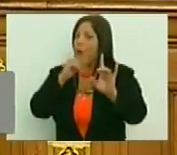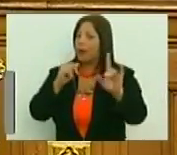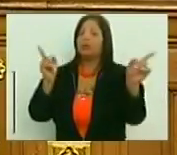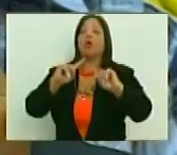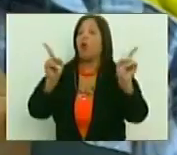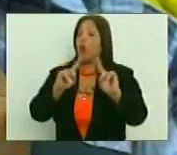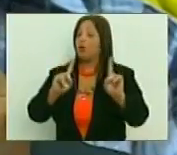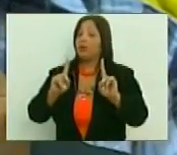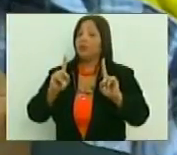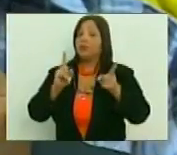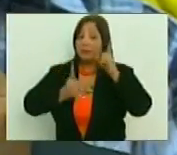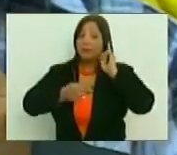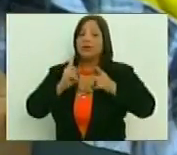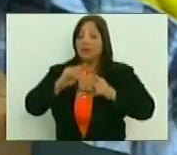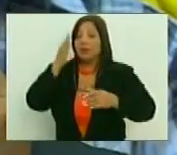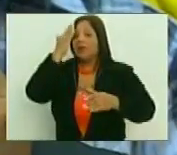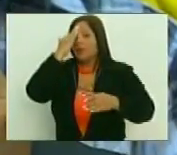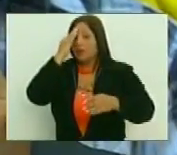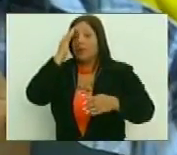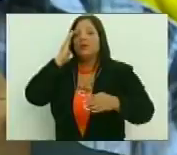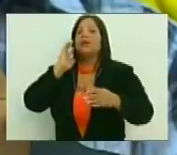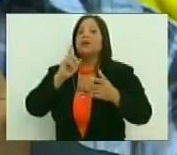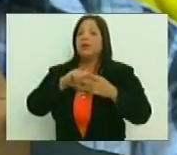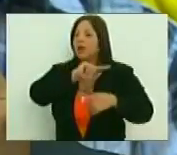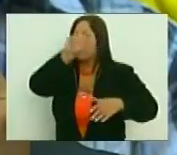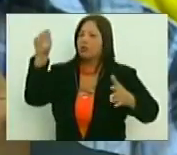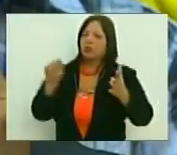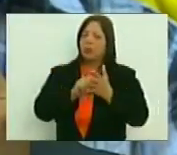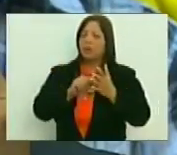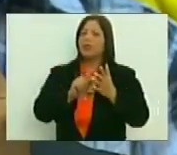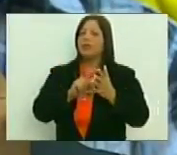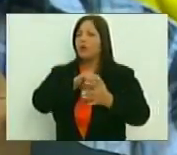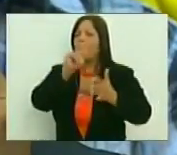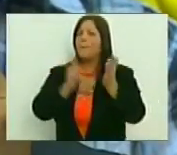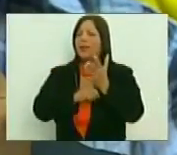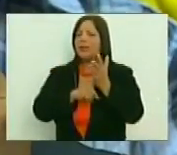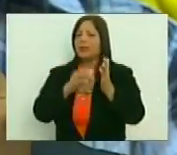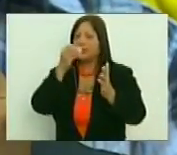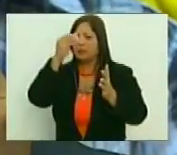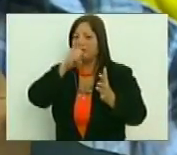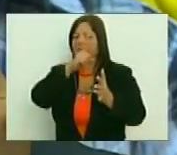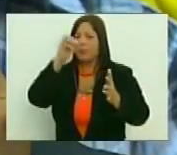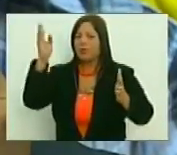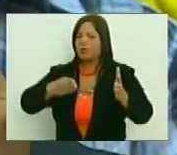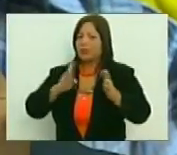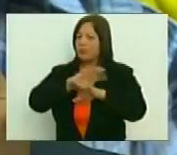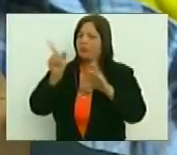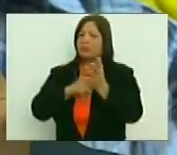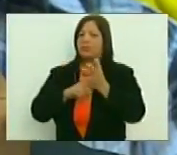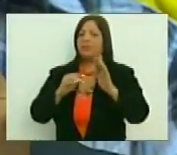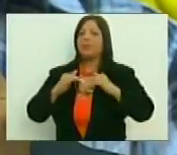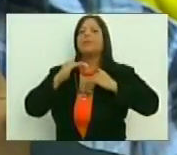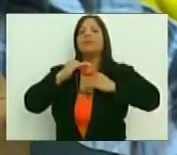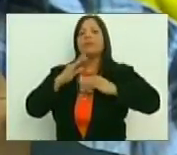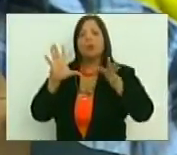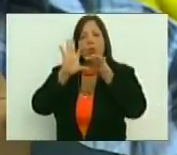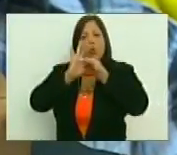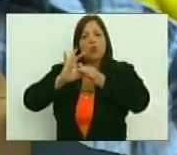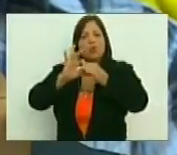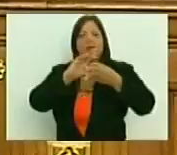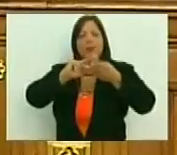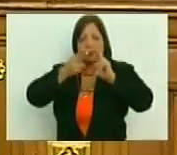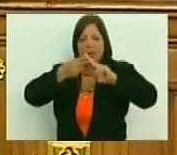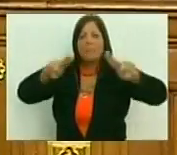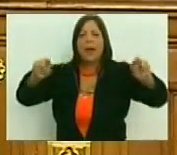que no suelen reconocerse en absoluto. Esto es en razón de preservar la unidad y la